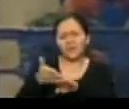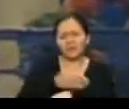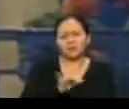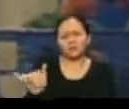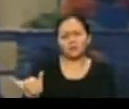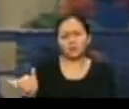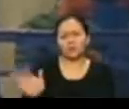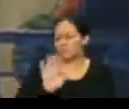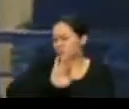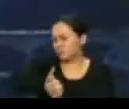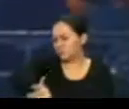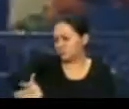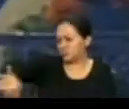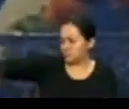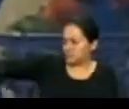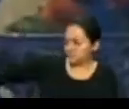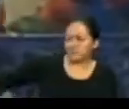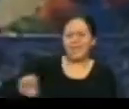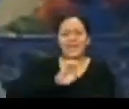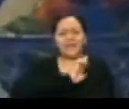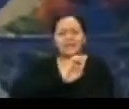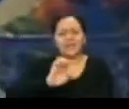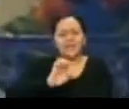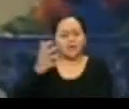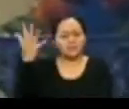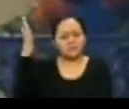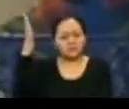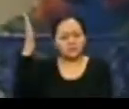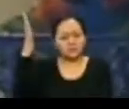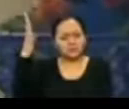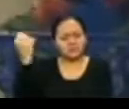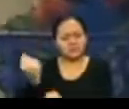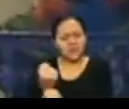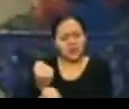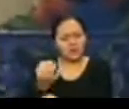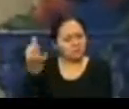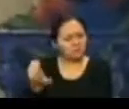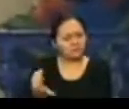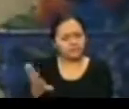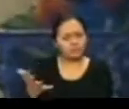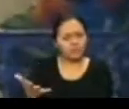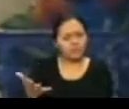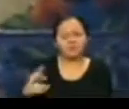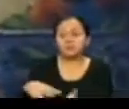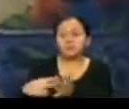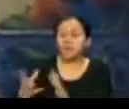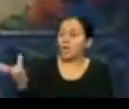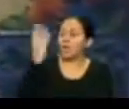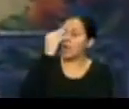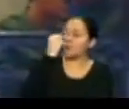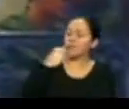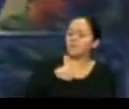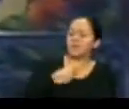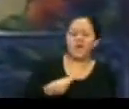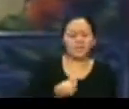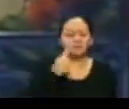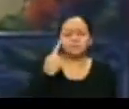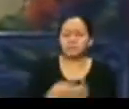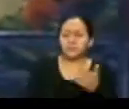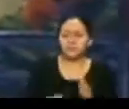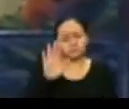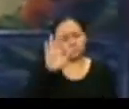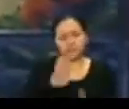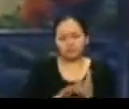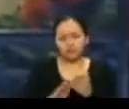para antiéticos, corruptos, salvatajes bancarios, entonces ahí sí está mal el gasto, a no dejarse